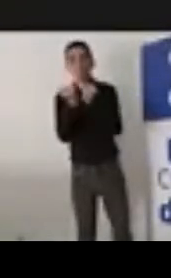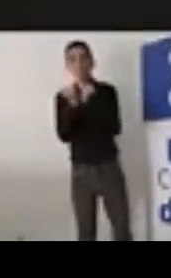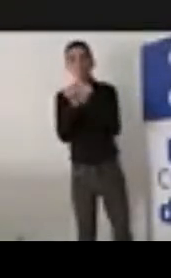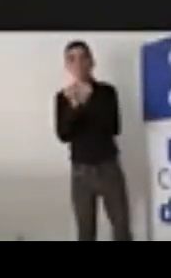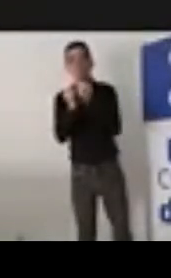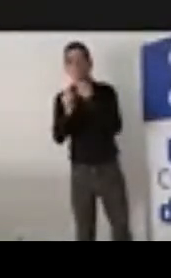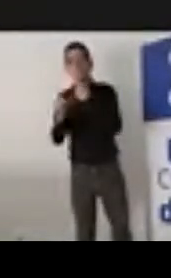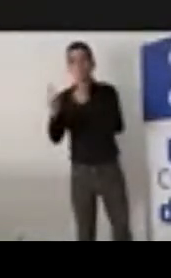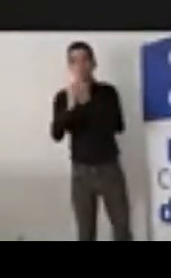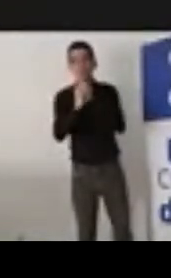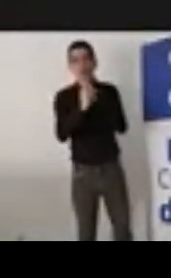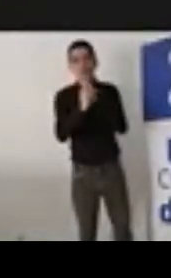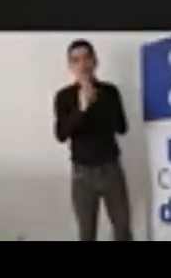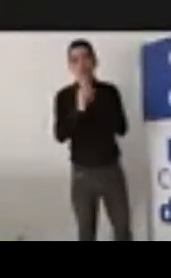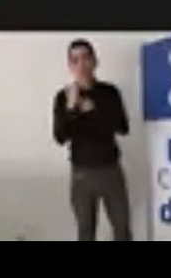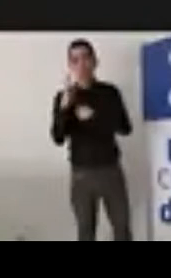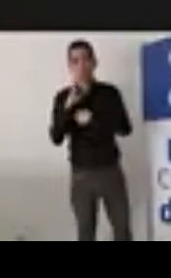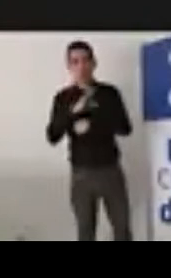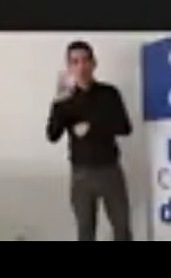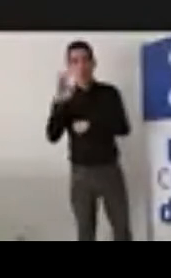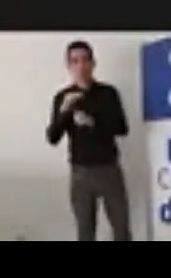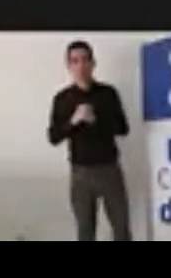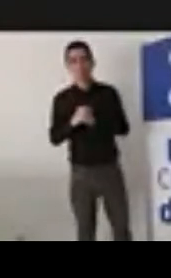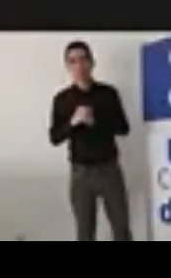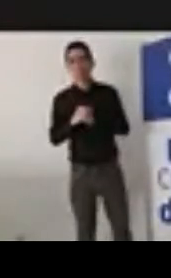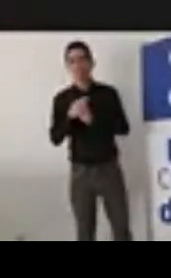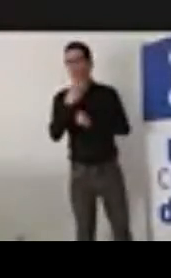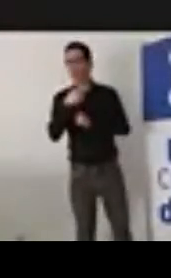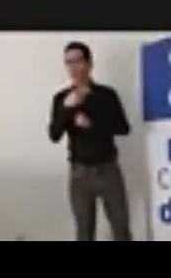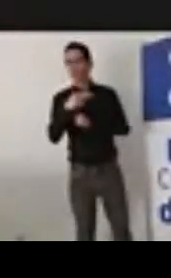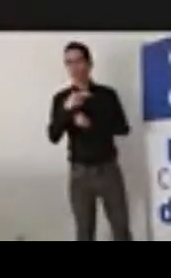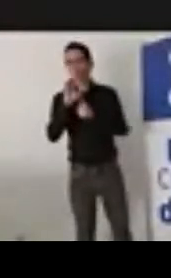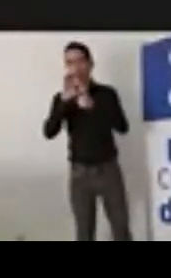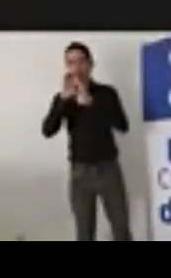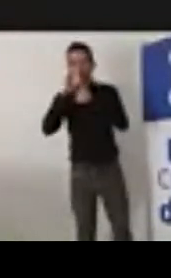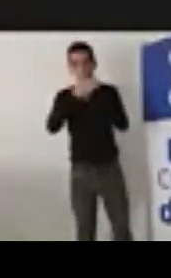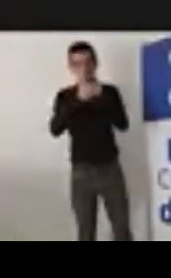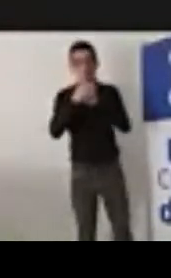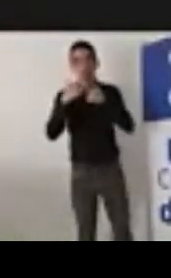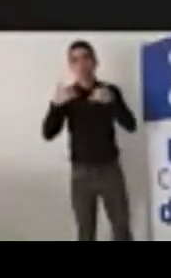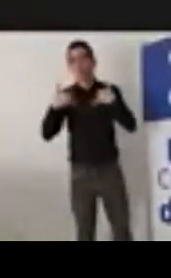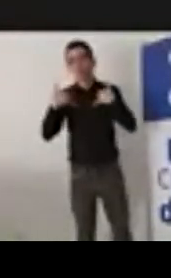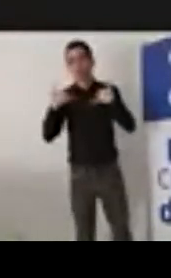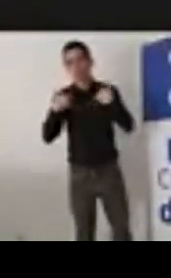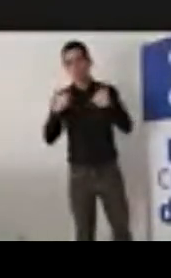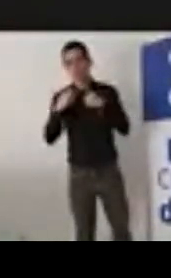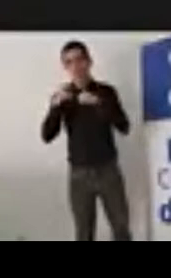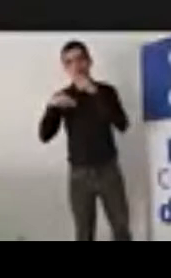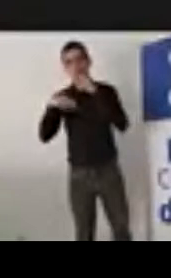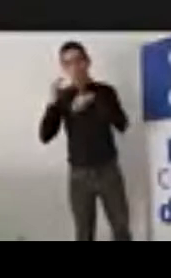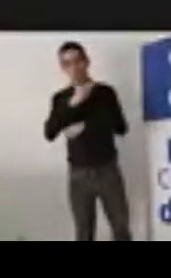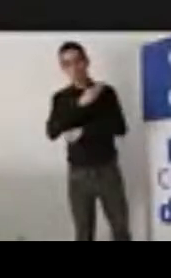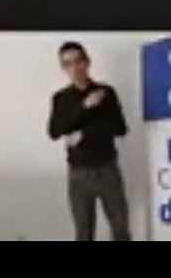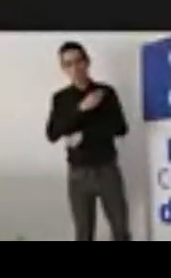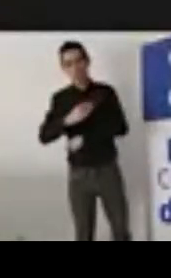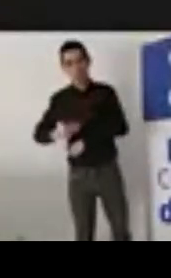nos retrasa un poco, que se llaman consejos de juventud. Hay consejos de juventud a nivel municipal, es decir, lo más local. Hay